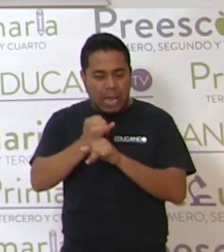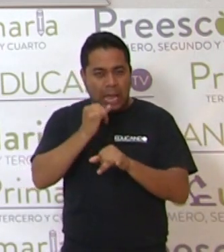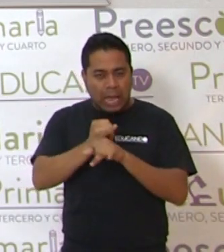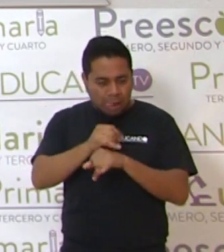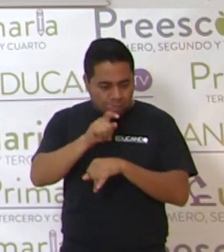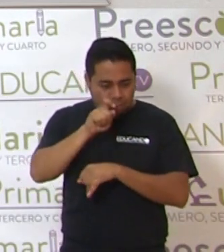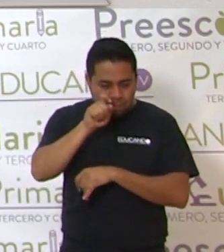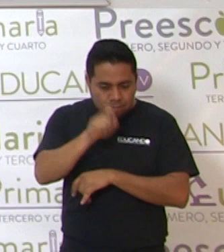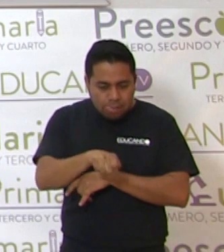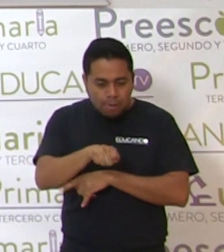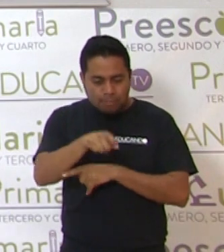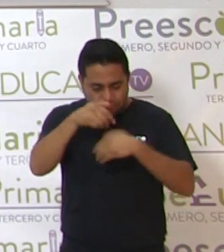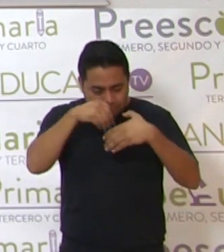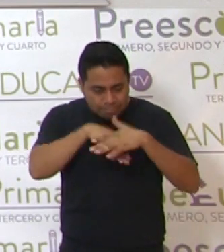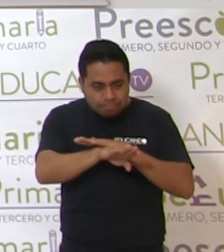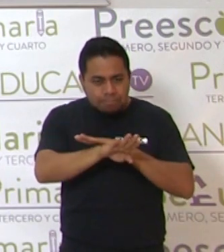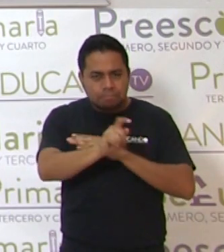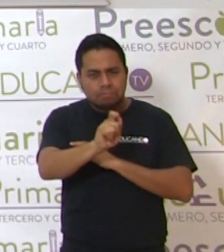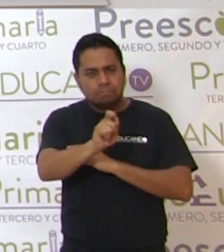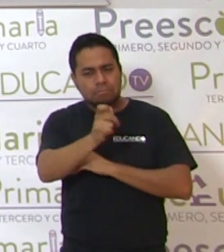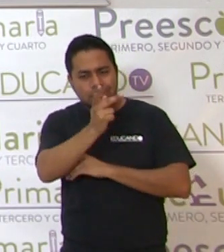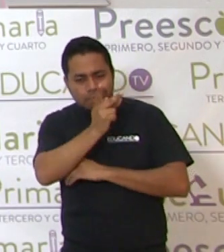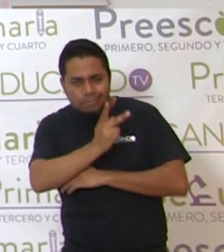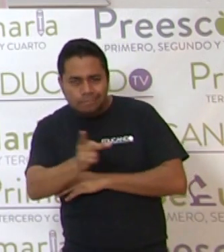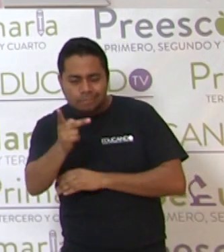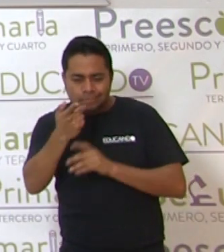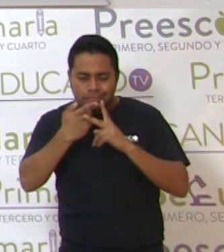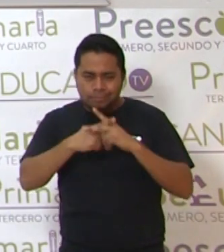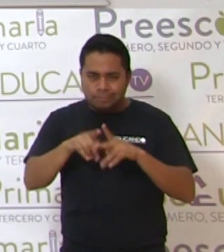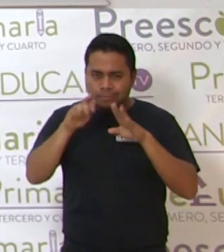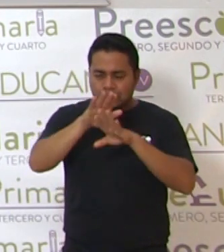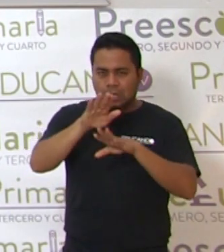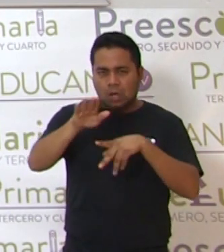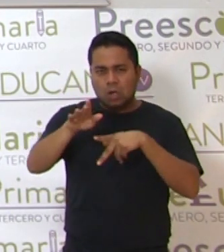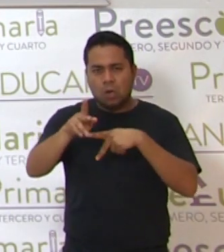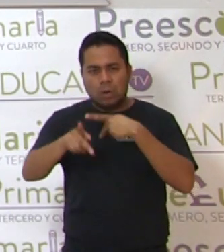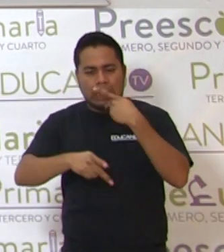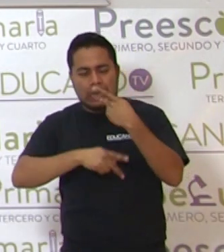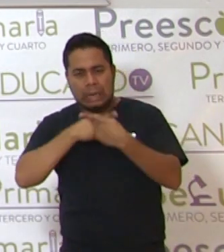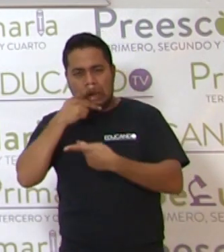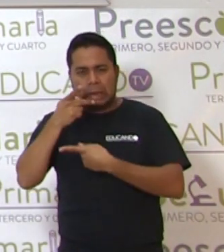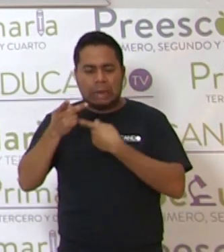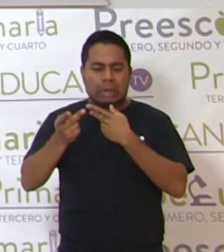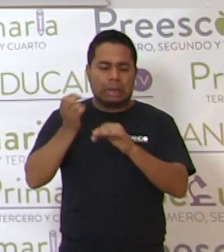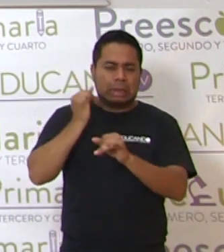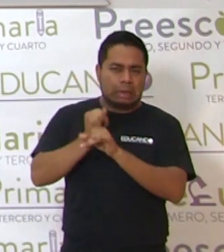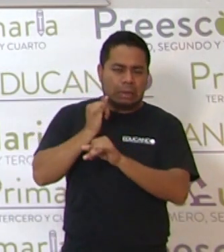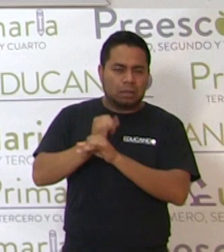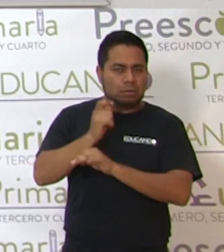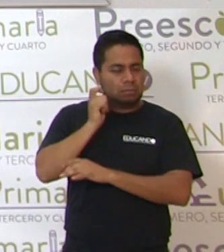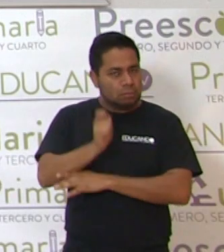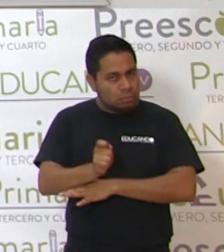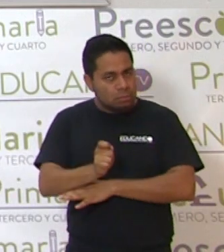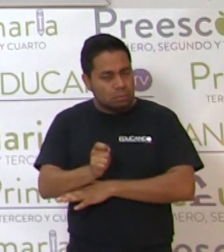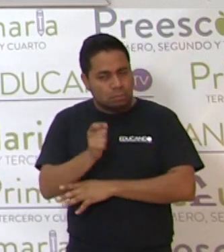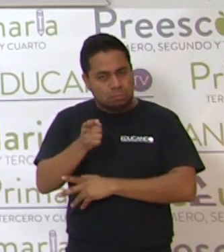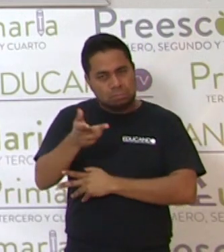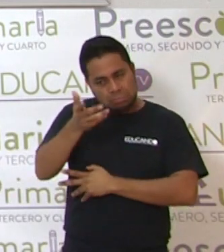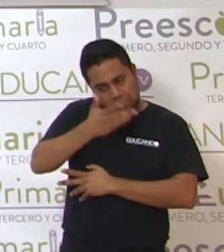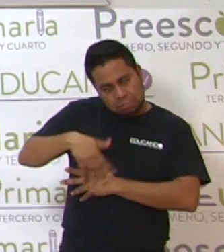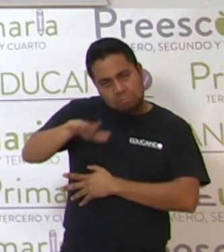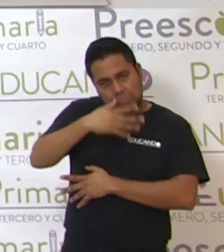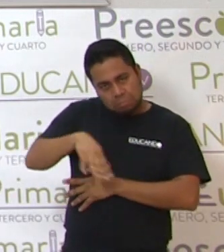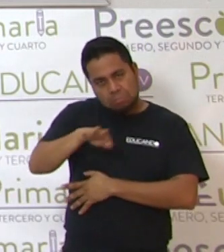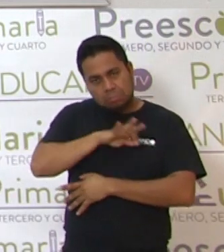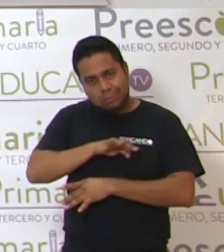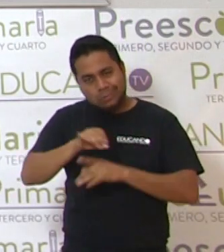internet y empieces a preguntar sobre la ciberpoesía. Ahí vas a poder tú buscar o poner